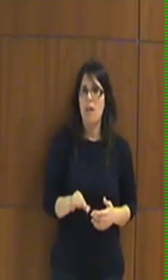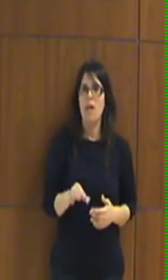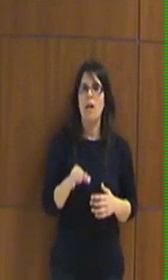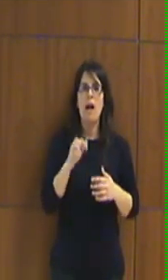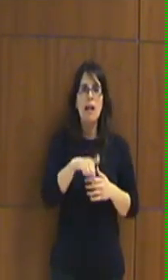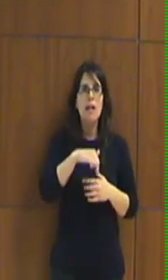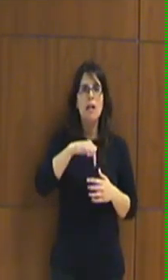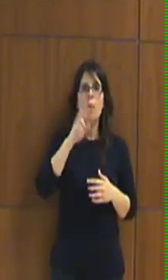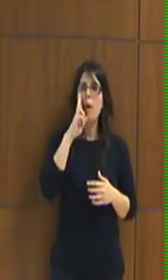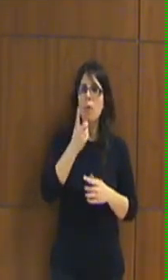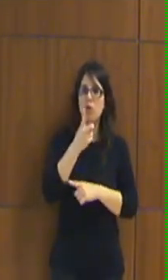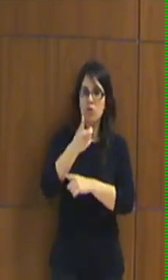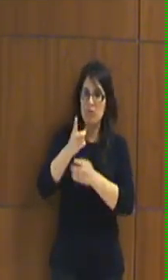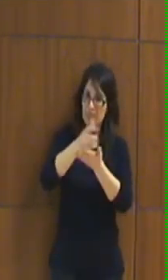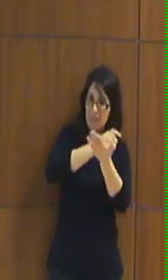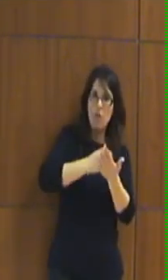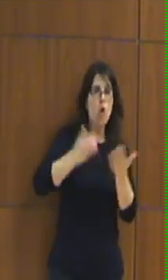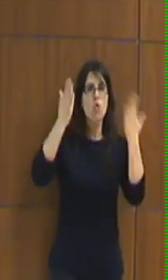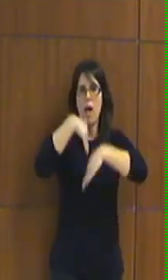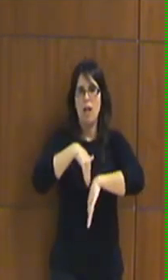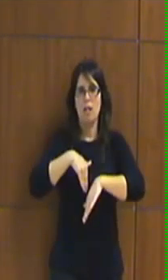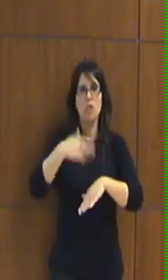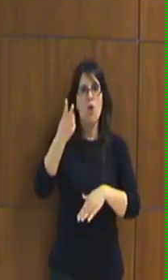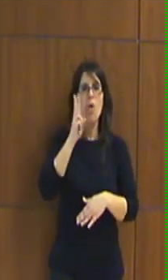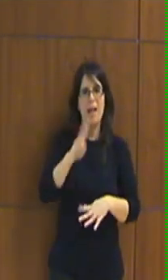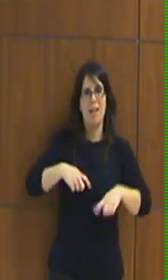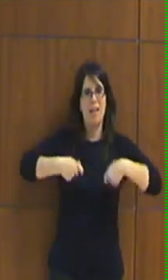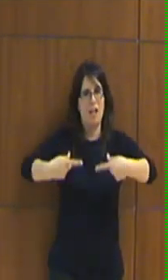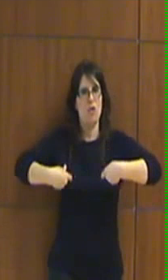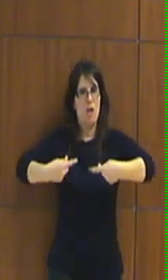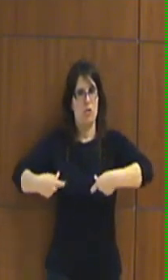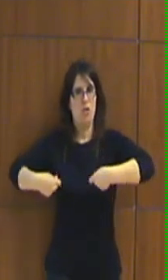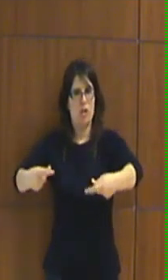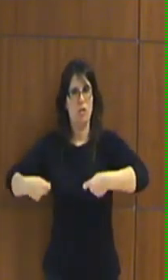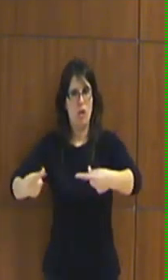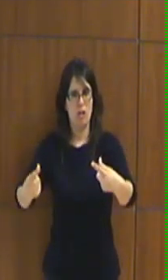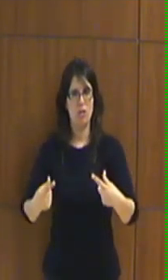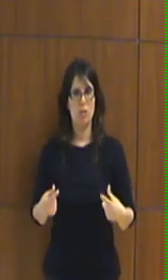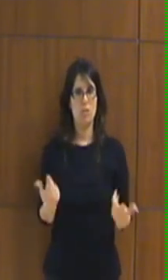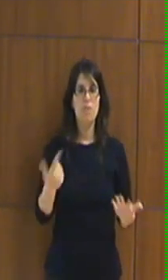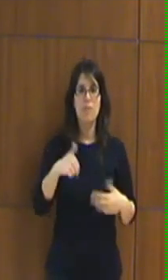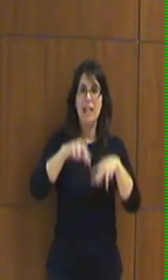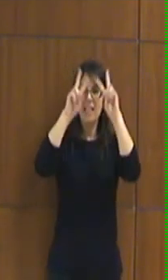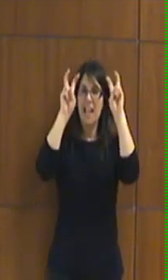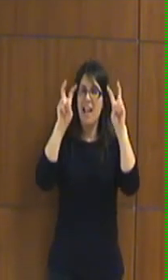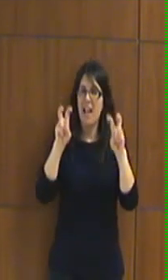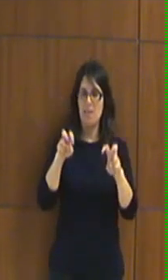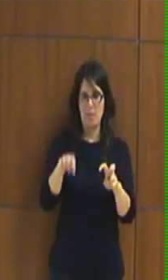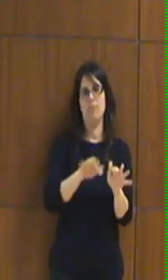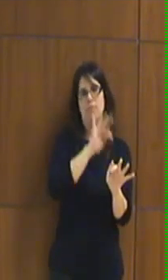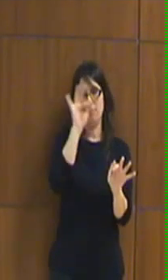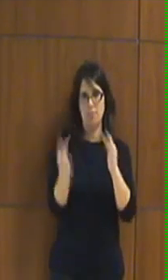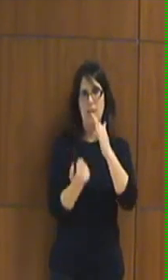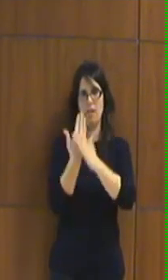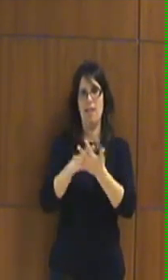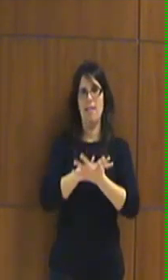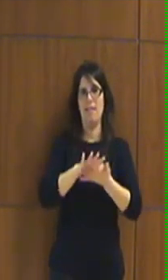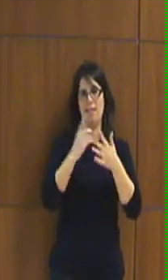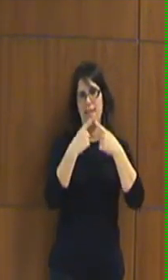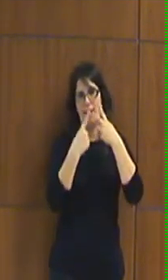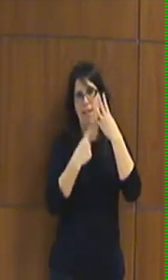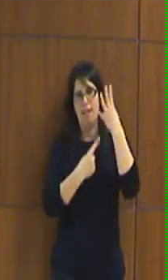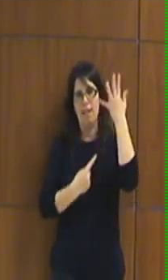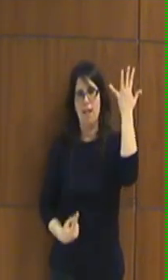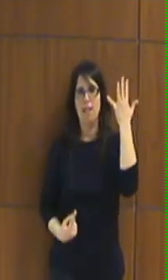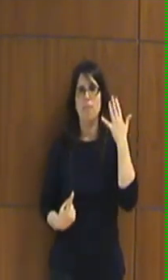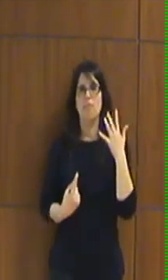no intuimos nunca un retorno de toda esta parte, ¿no? Bueno, son temas que hemos ido tocando a lo largo de la mañana.